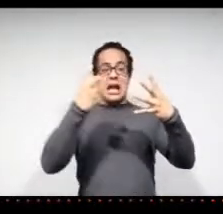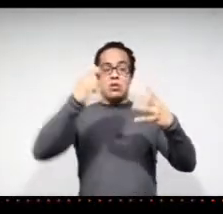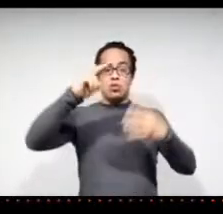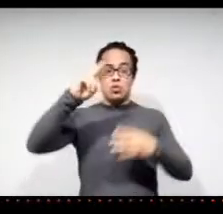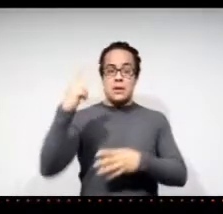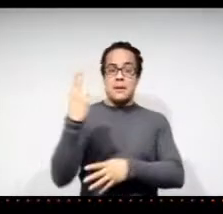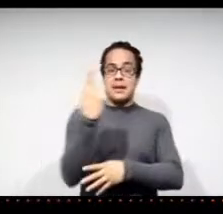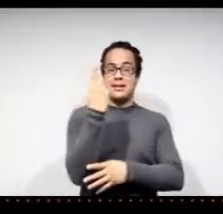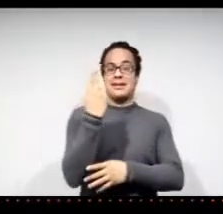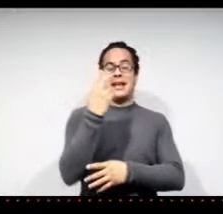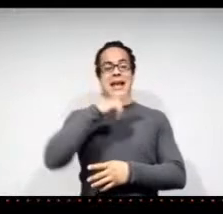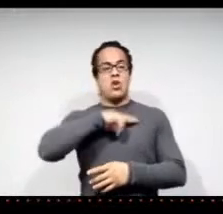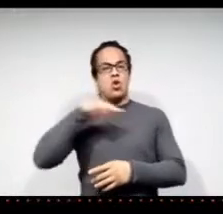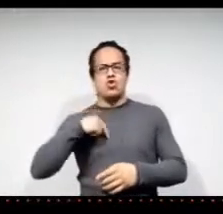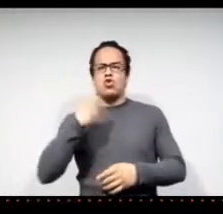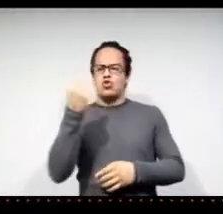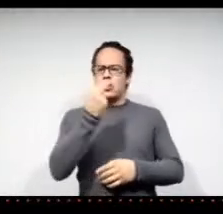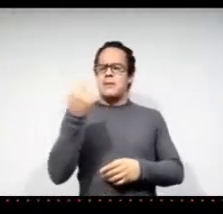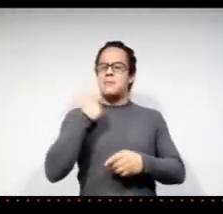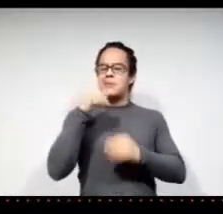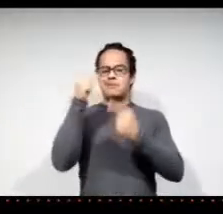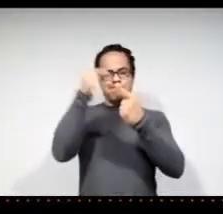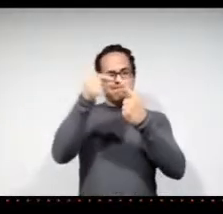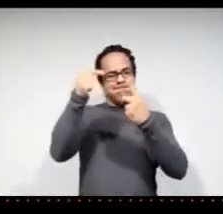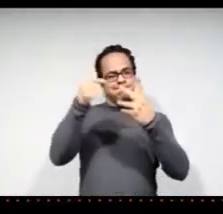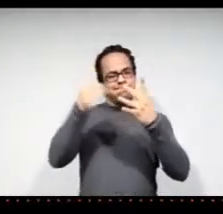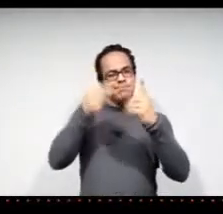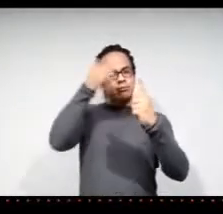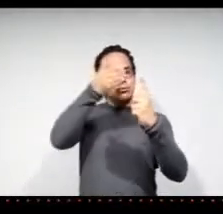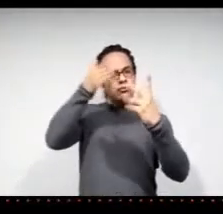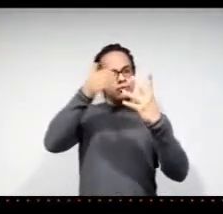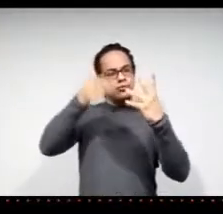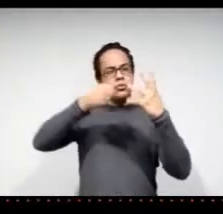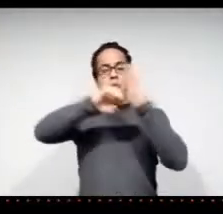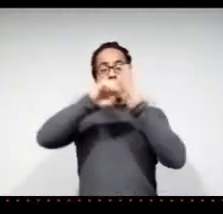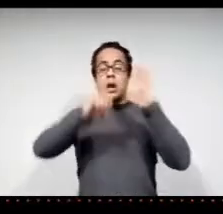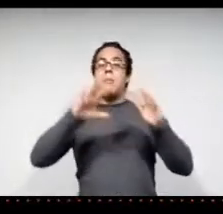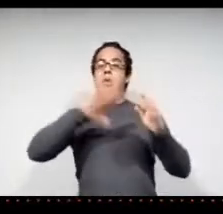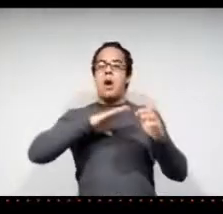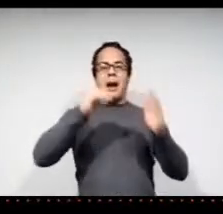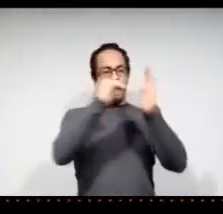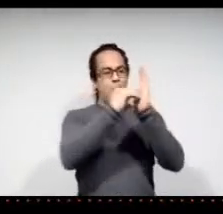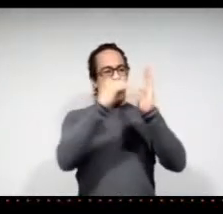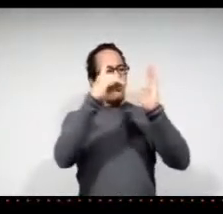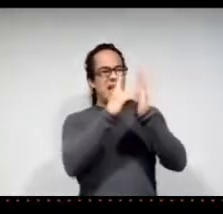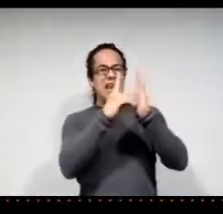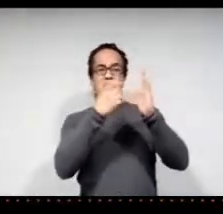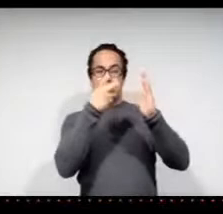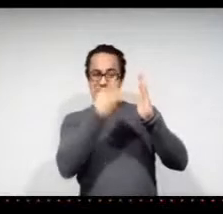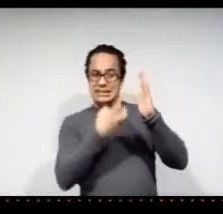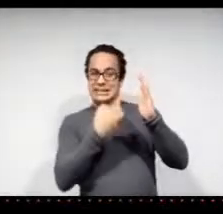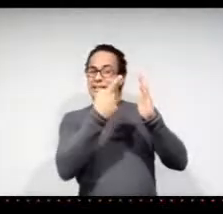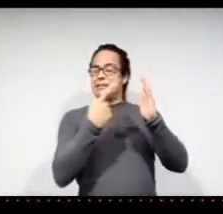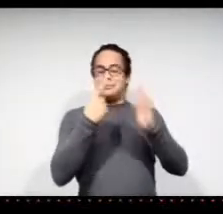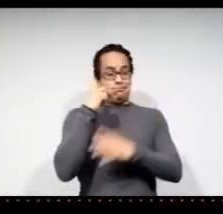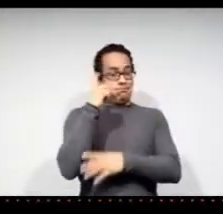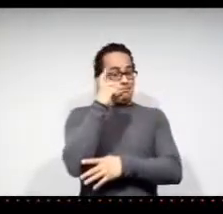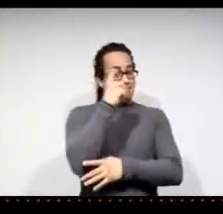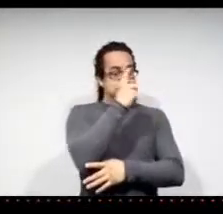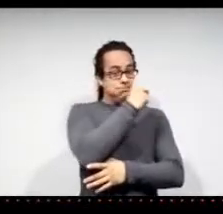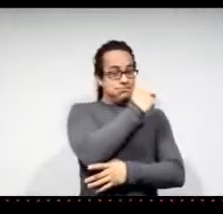que contarnos en cuenta. Tenemos que tomar en cuenta. Entonces, el tema de las modalidades es bastante más complejo de lo que aparenta